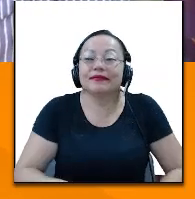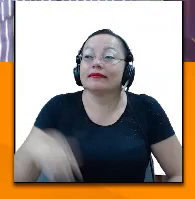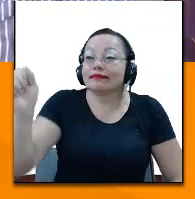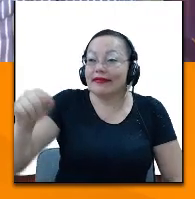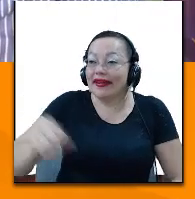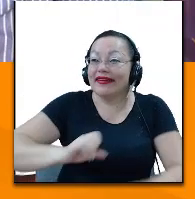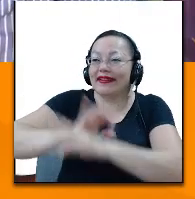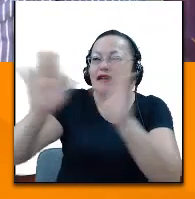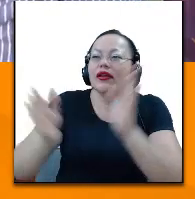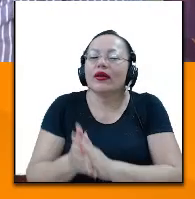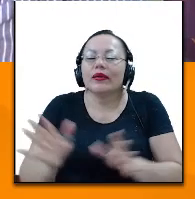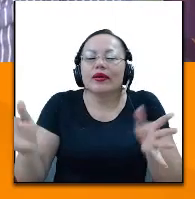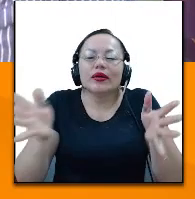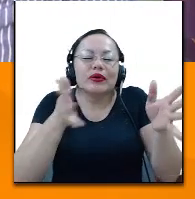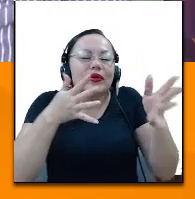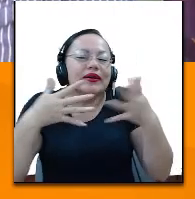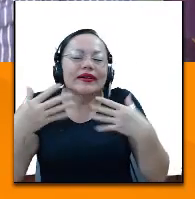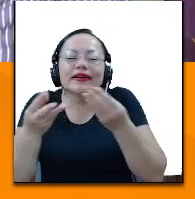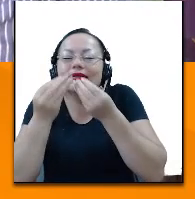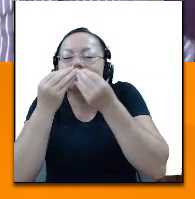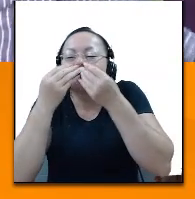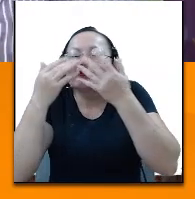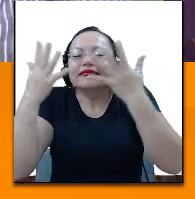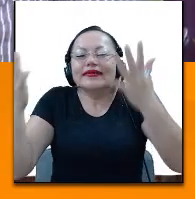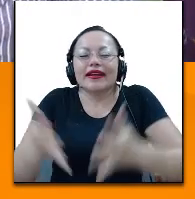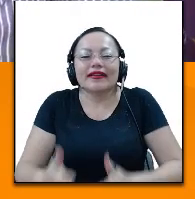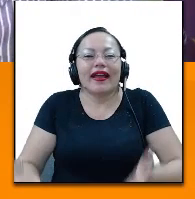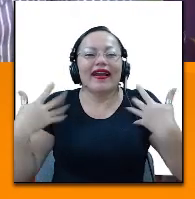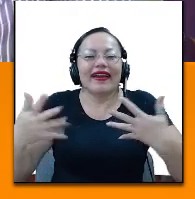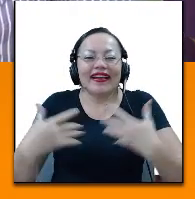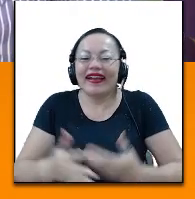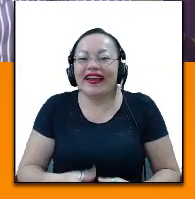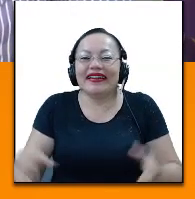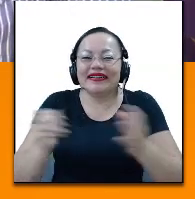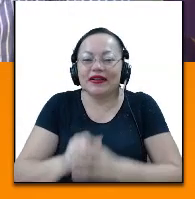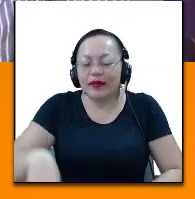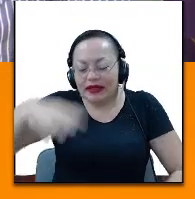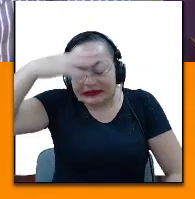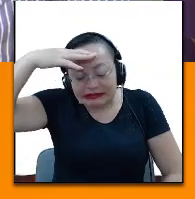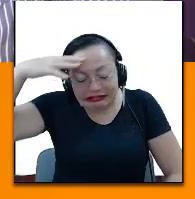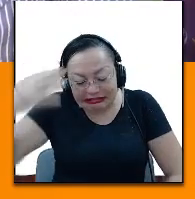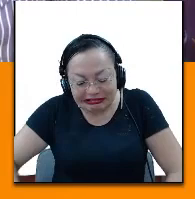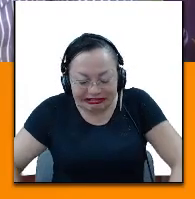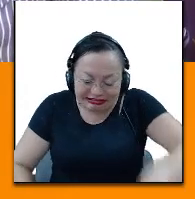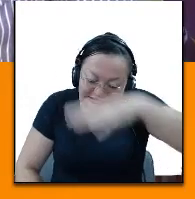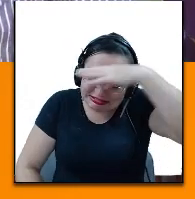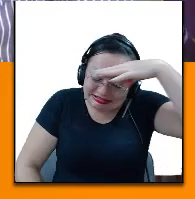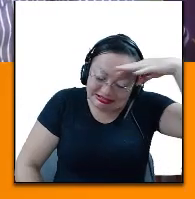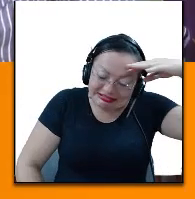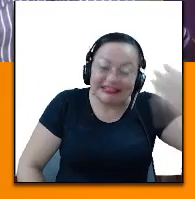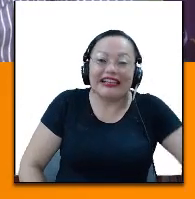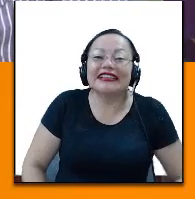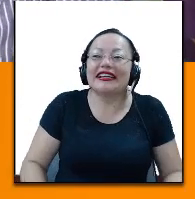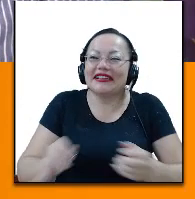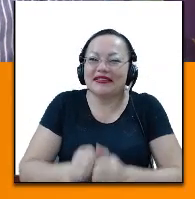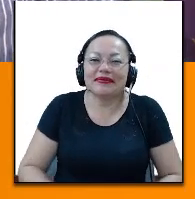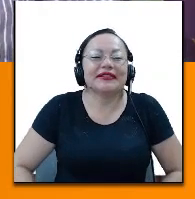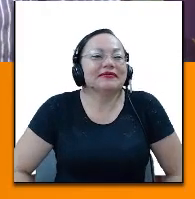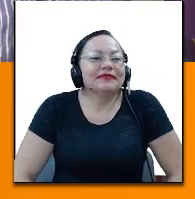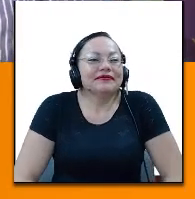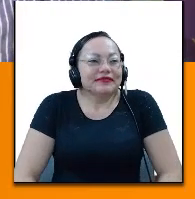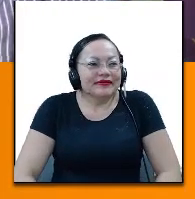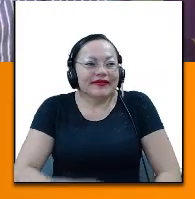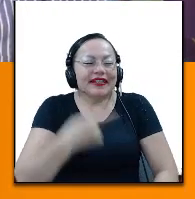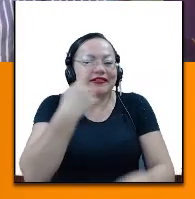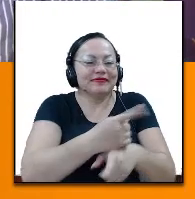va a ser un aire más fresquito para que no dé tanto calor. No tengan tanto sudor. Muy bien. Sí, totalmente. Muy bien, pues qué chévere y